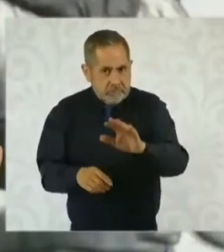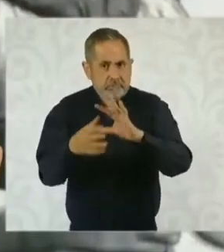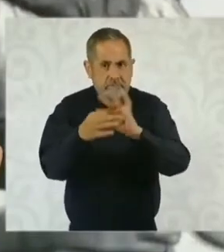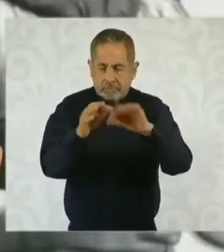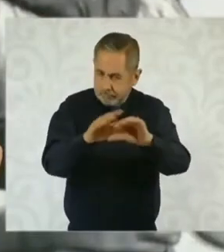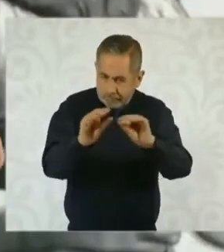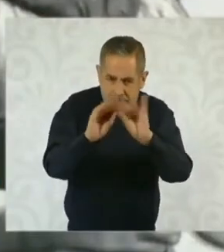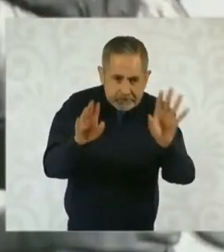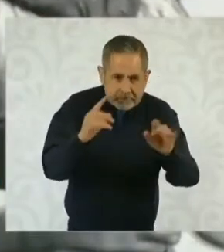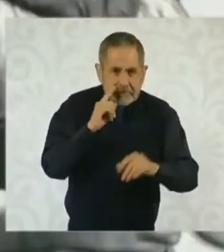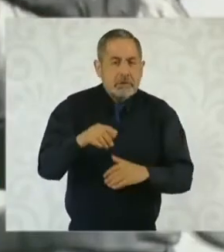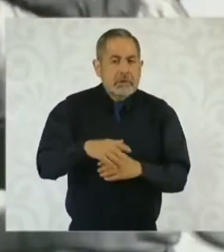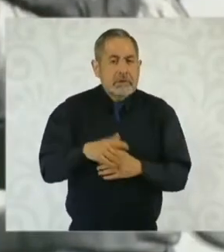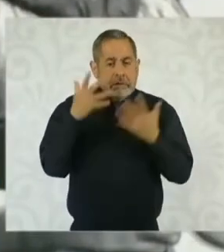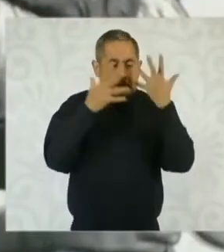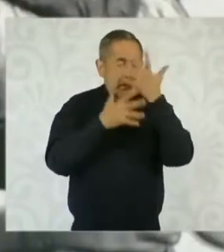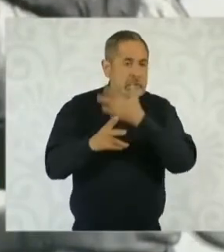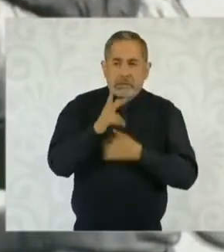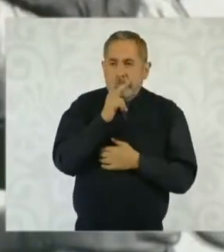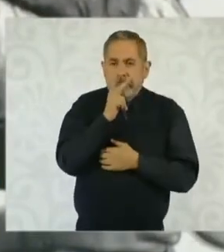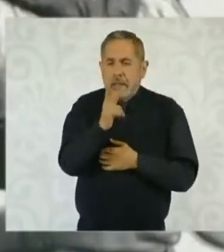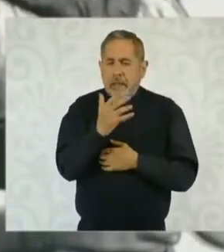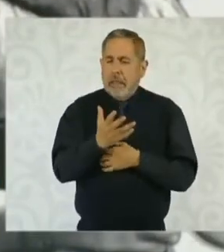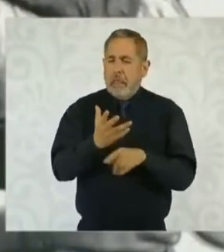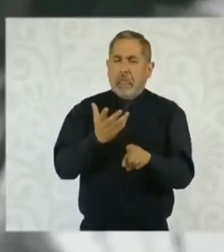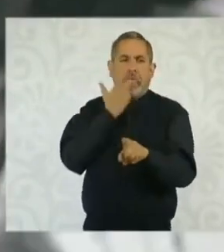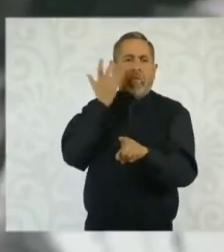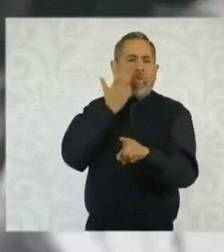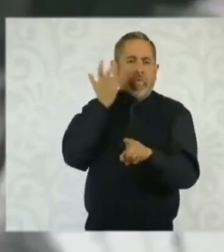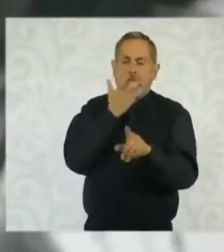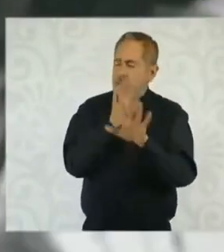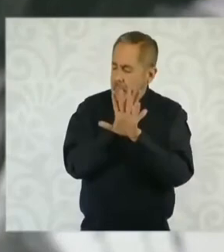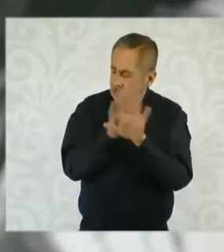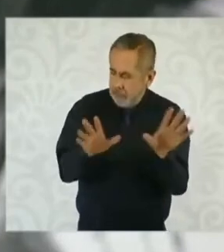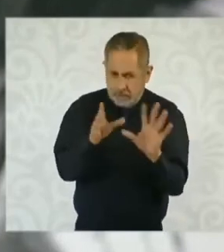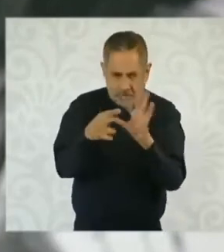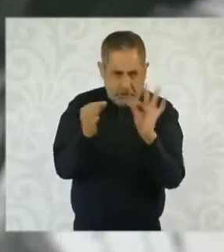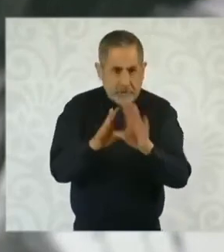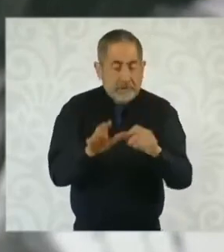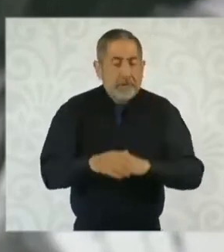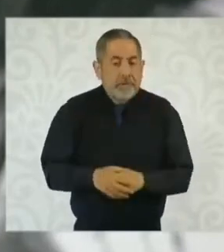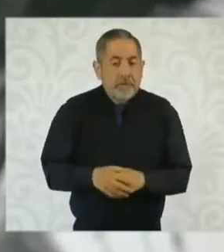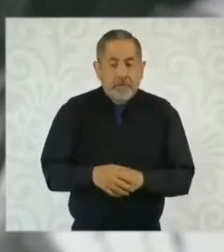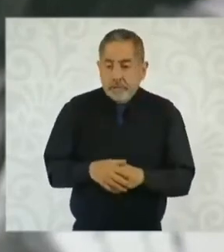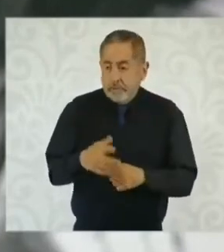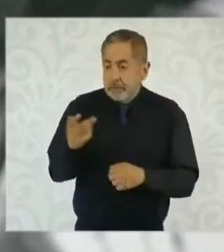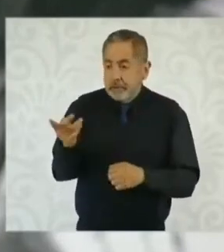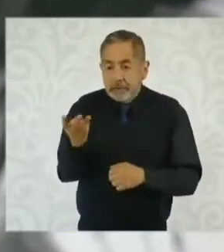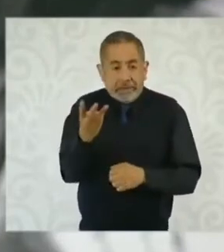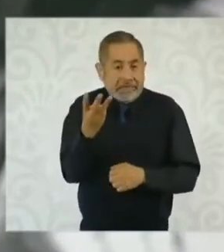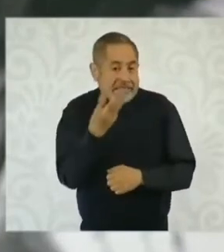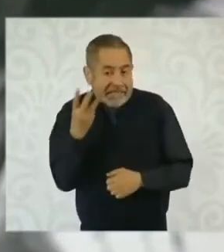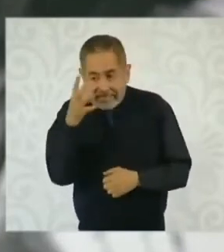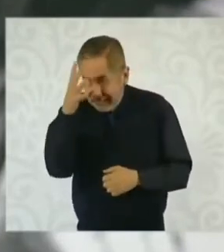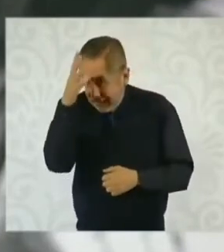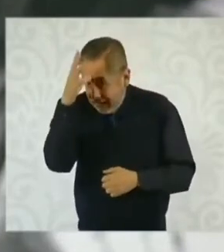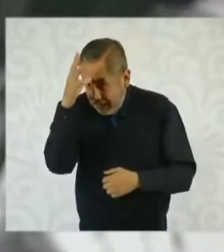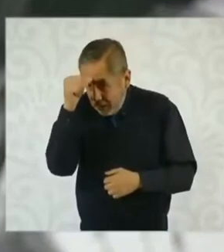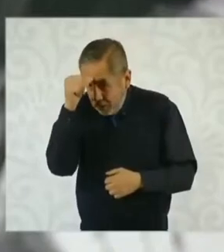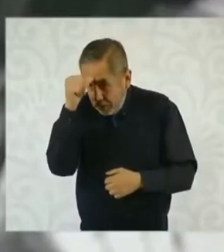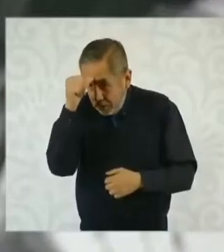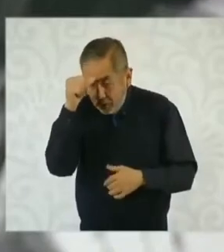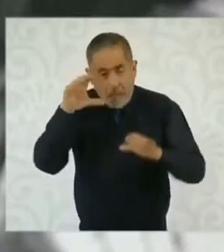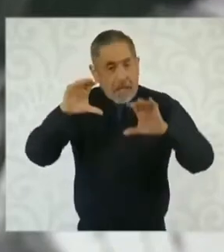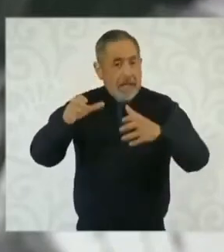si no se ponen las palabras de tal manera que parece que estamos… En el acuerdo al que tienen que llegar en un